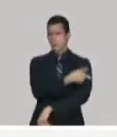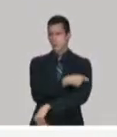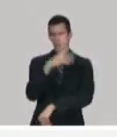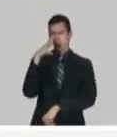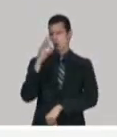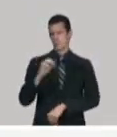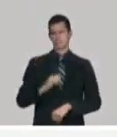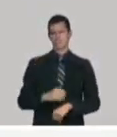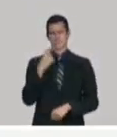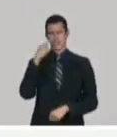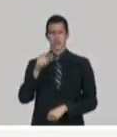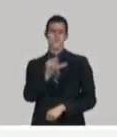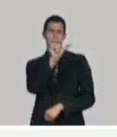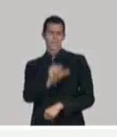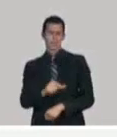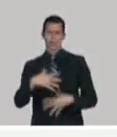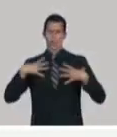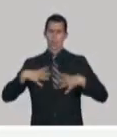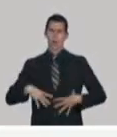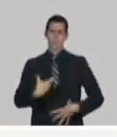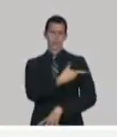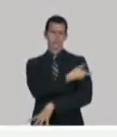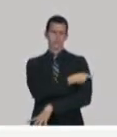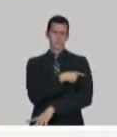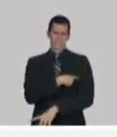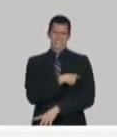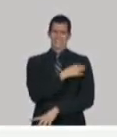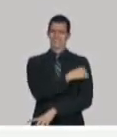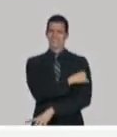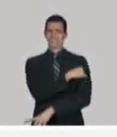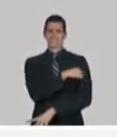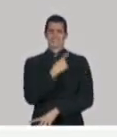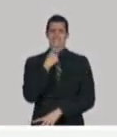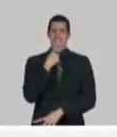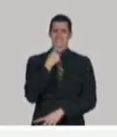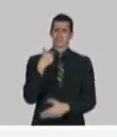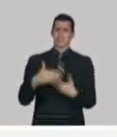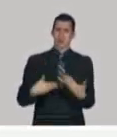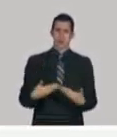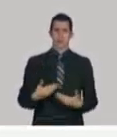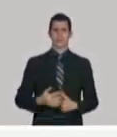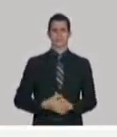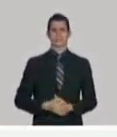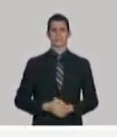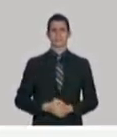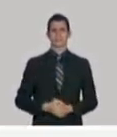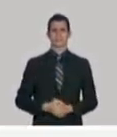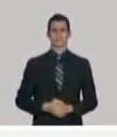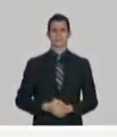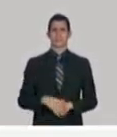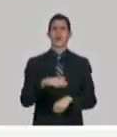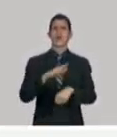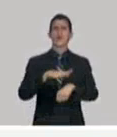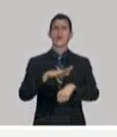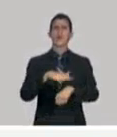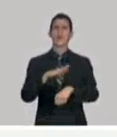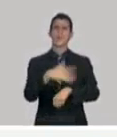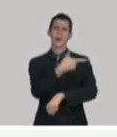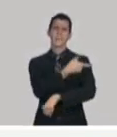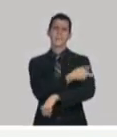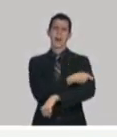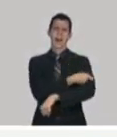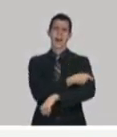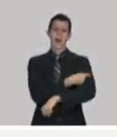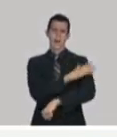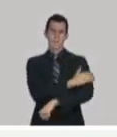propio de la vacunación y el estrés de recibir un producto nuevo biotecnológico jugar nosotros importante que esta búsqueda eventos